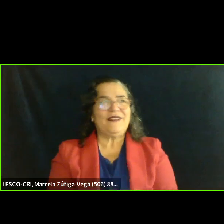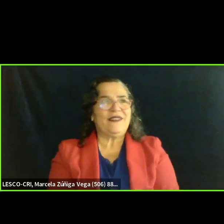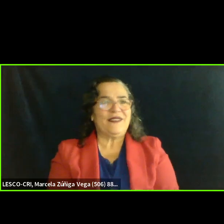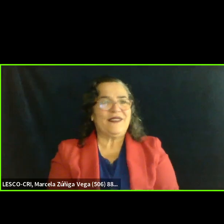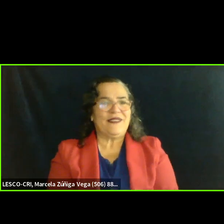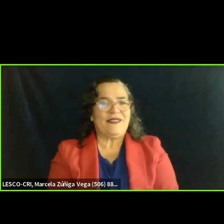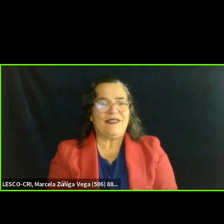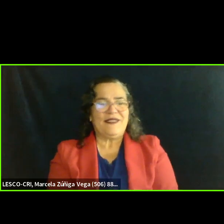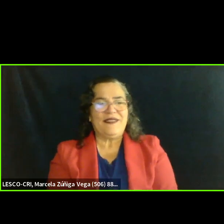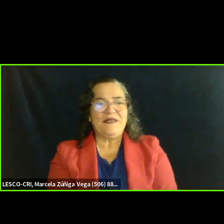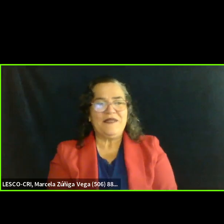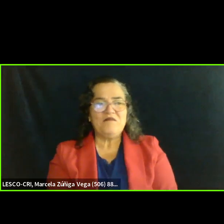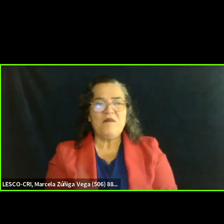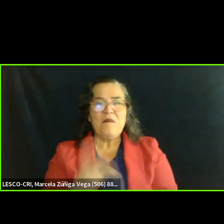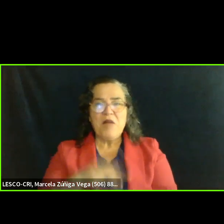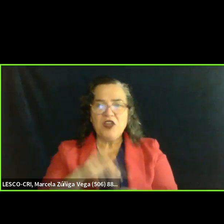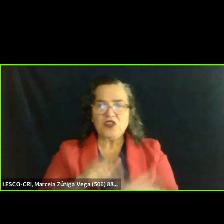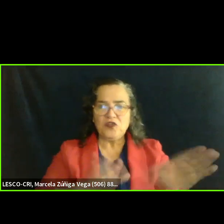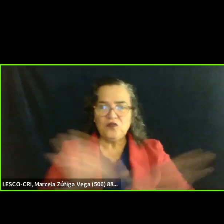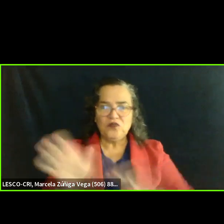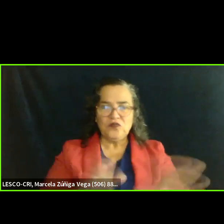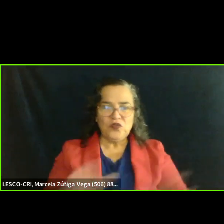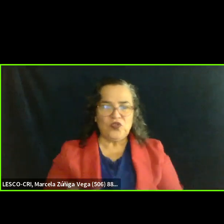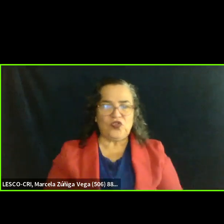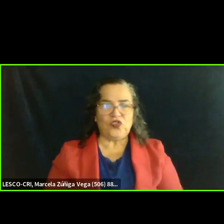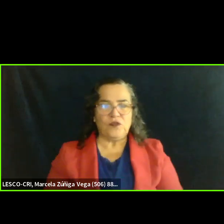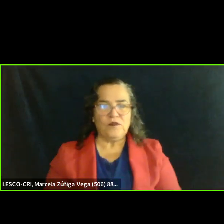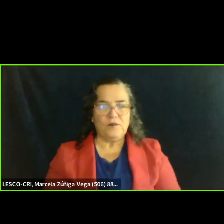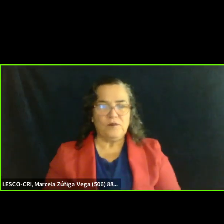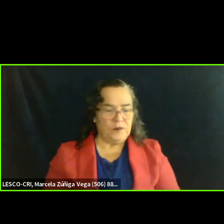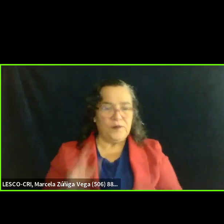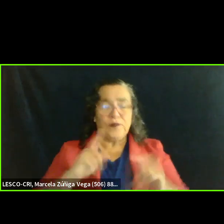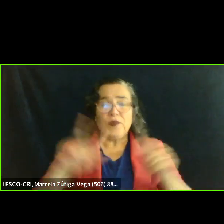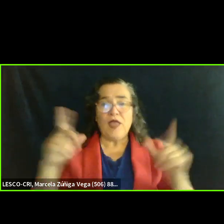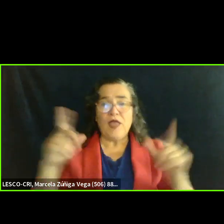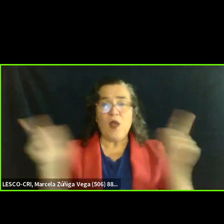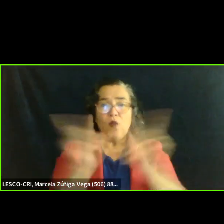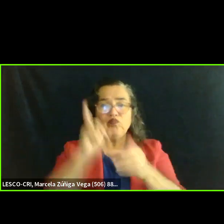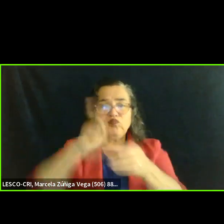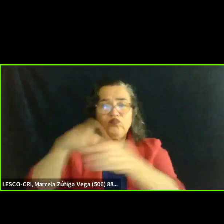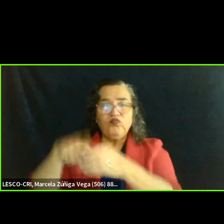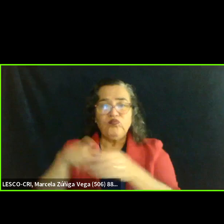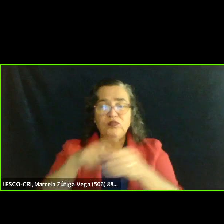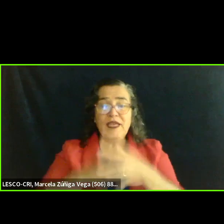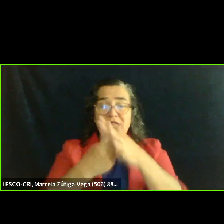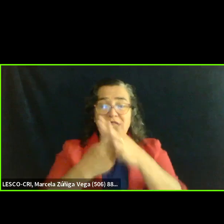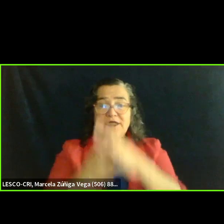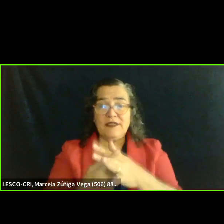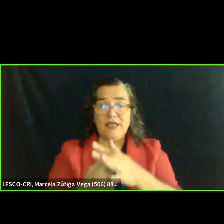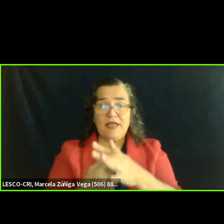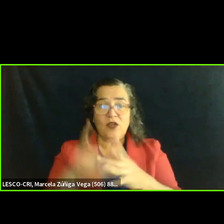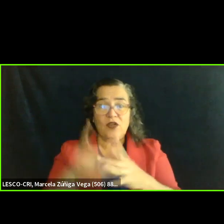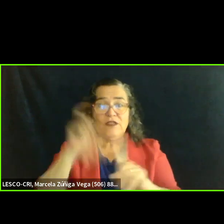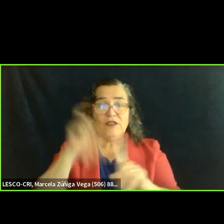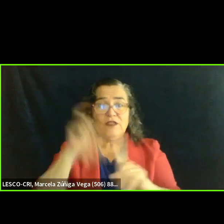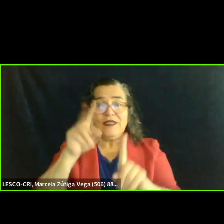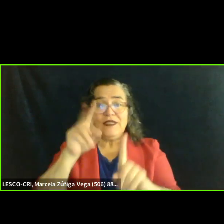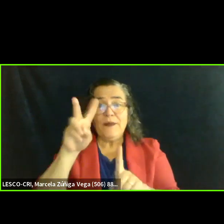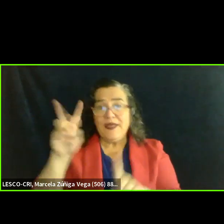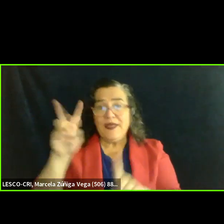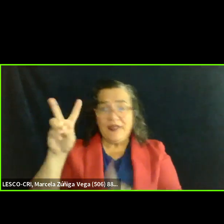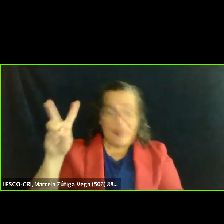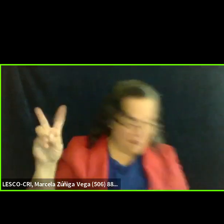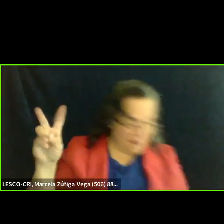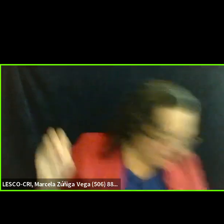han unido a este webinario, que como ustedes saben, iniciaron desde el 2020 y fue